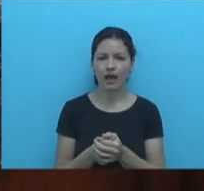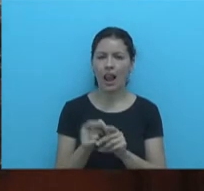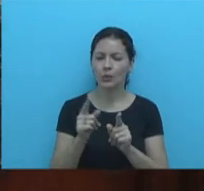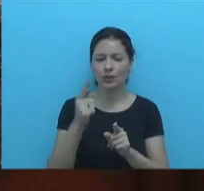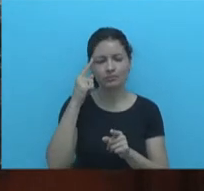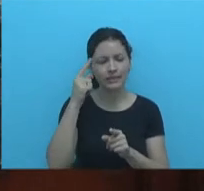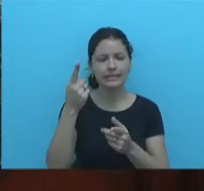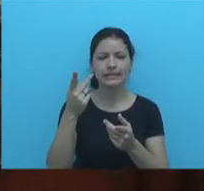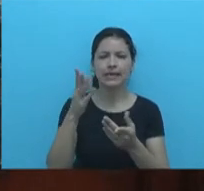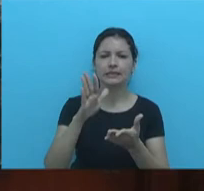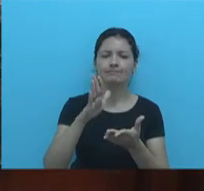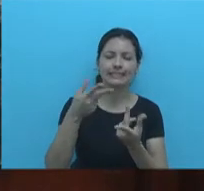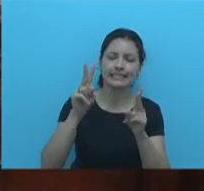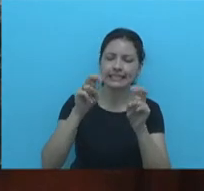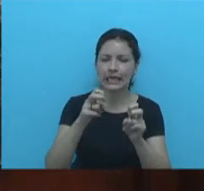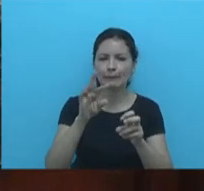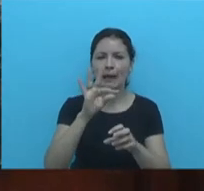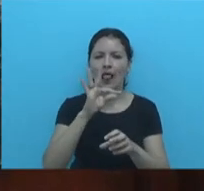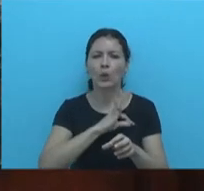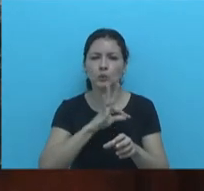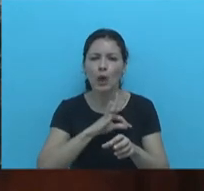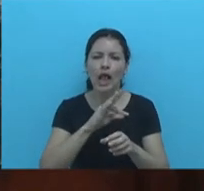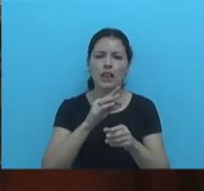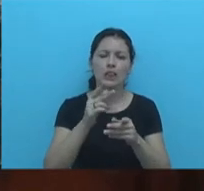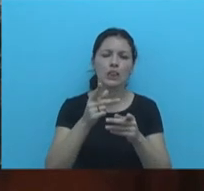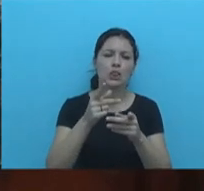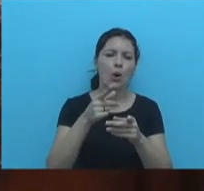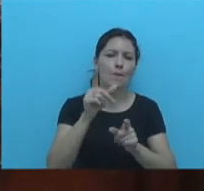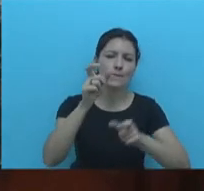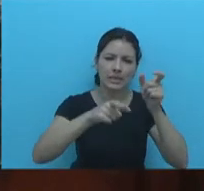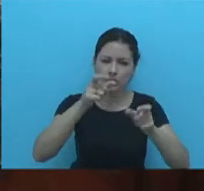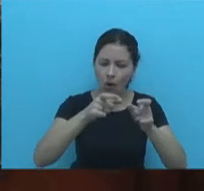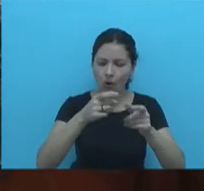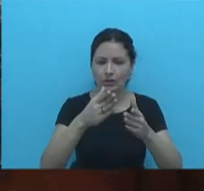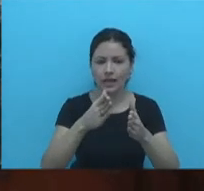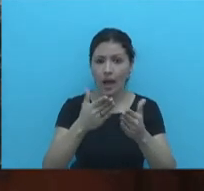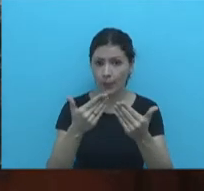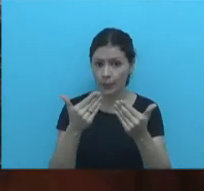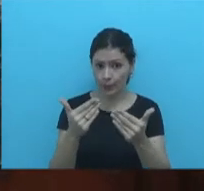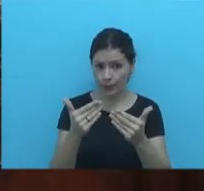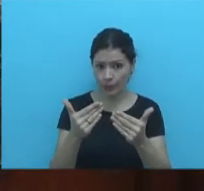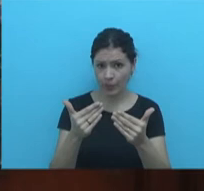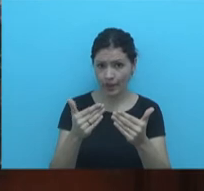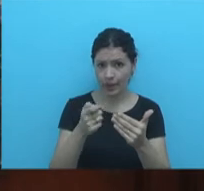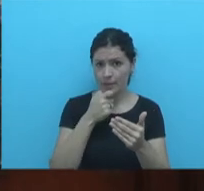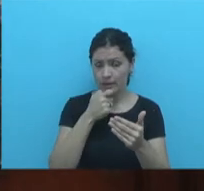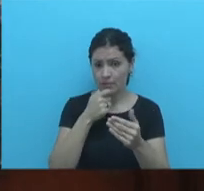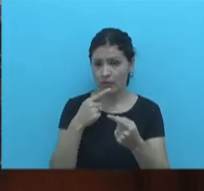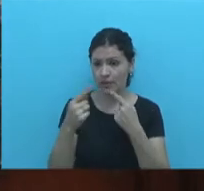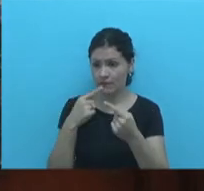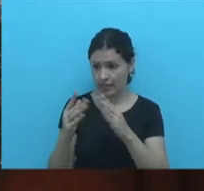cuestión económica y de utilización de los recursos. Tienen la posibilidad, después que se cierre el